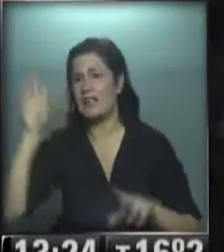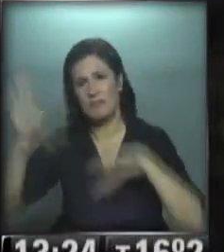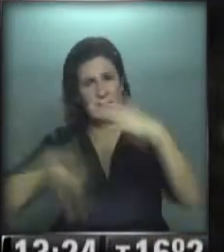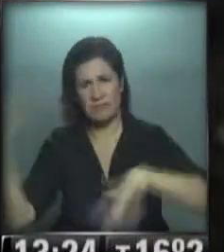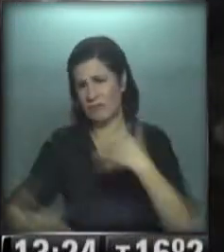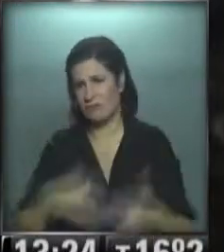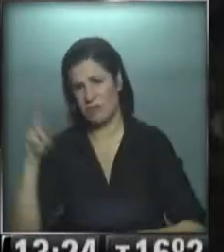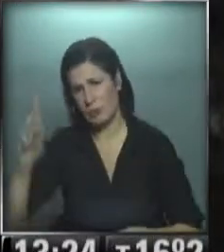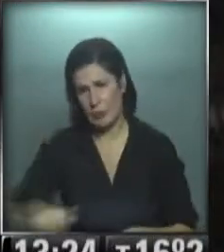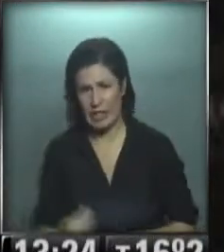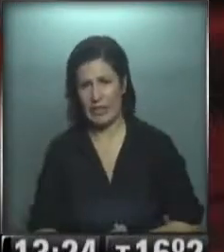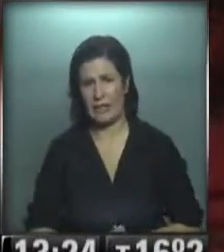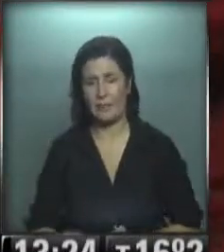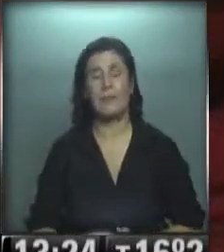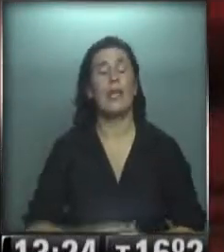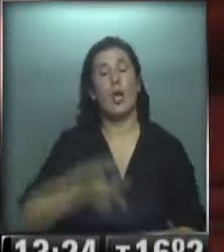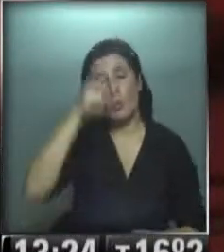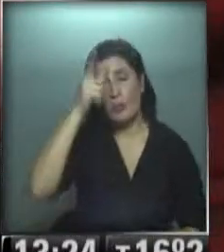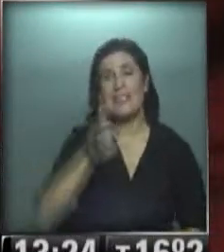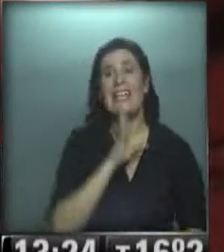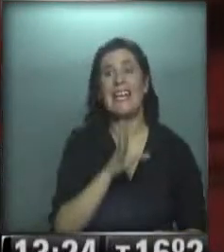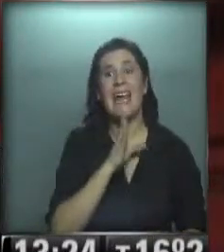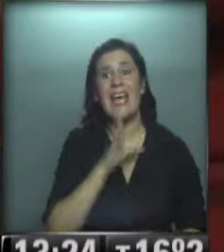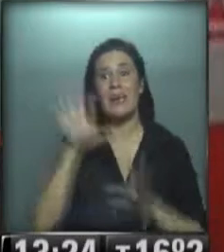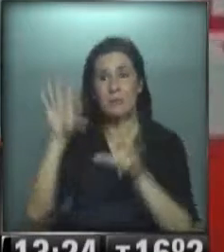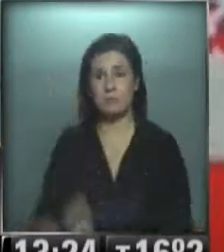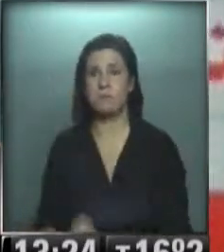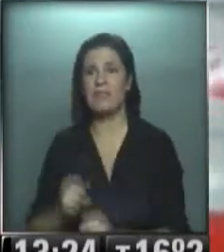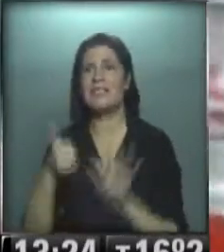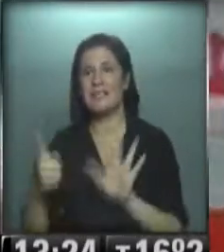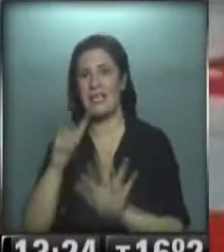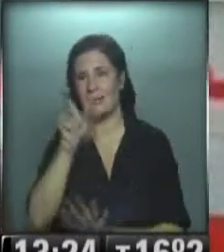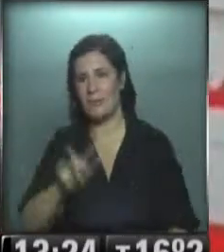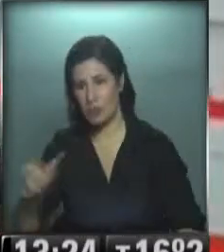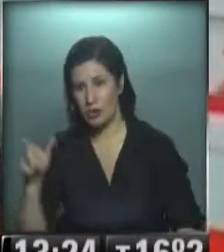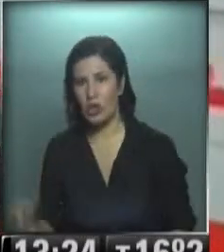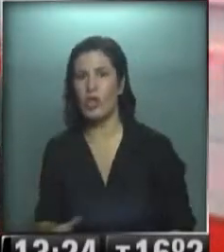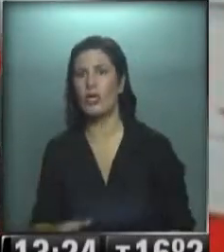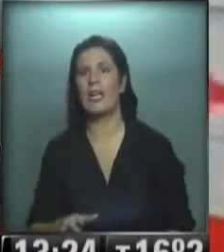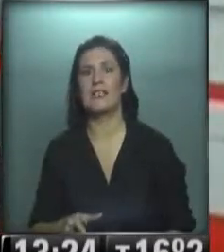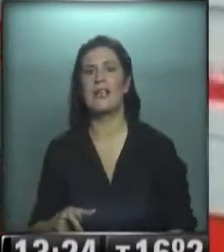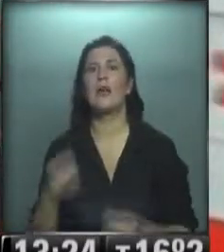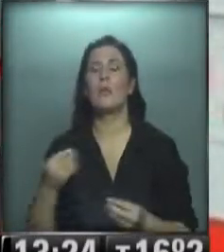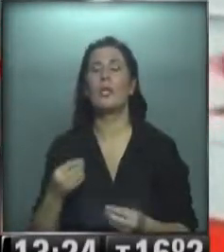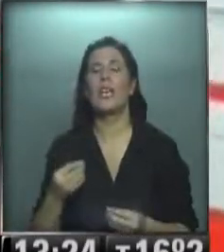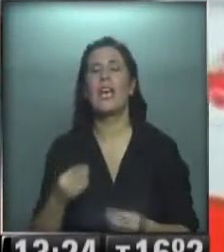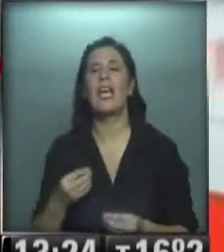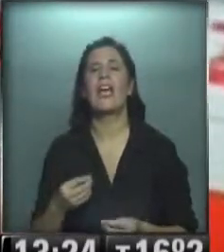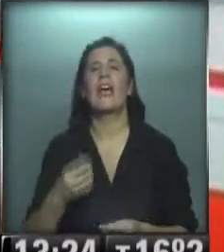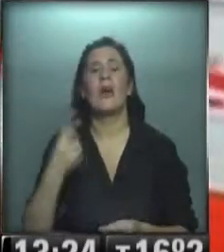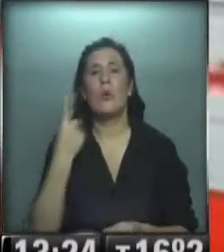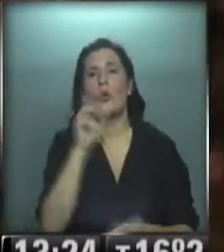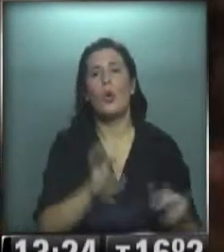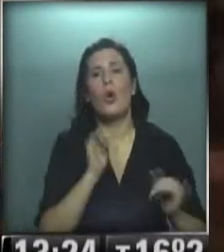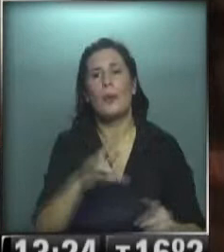La policía israelí detuvo a 6 judíos por el crimen de un joven palestino de 16 años al que prendieron fuego tras secuestrarlo en un barrio